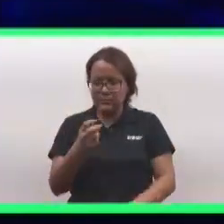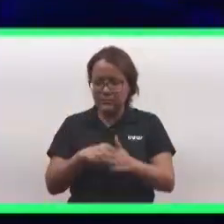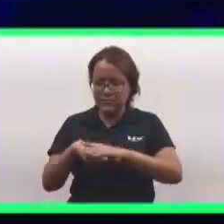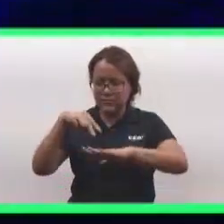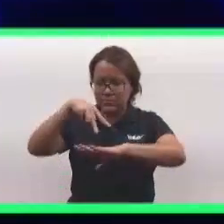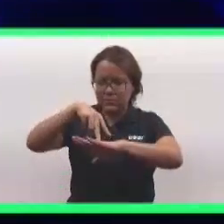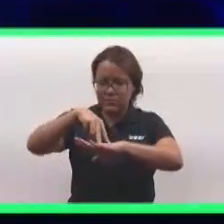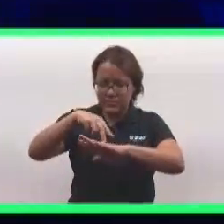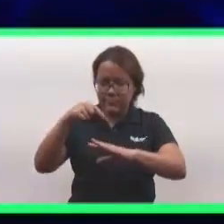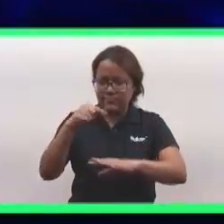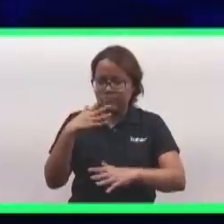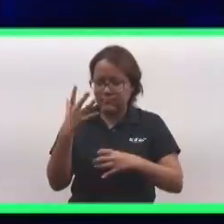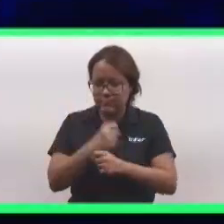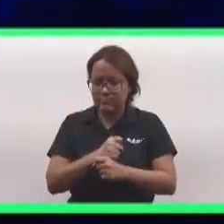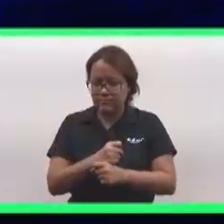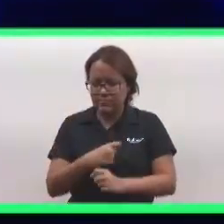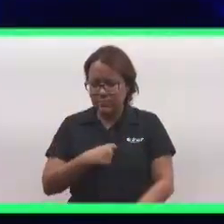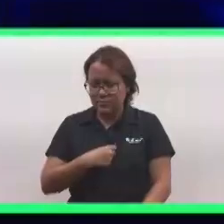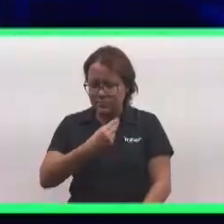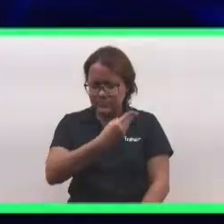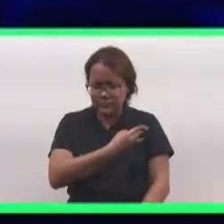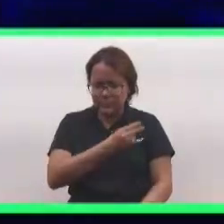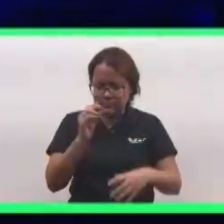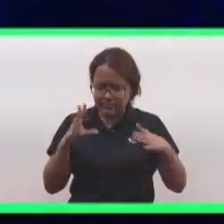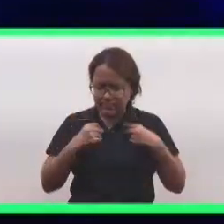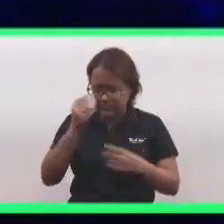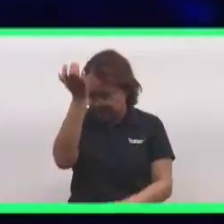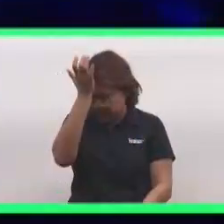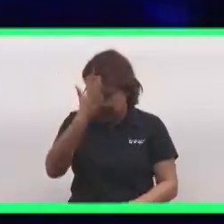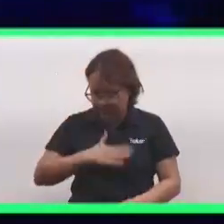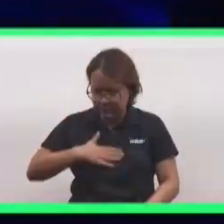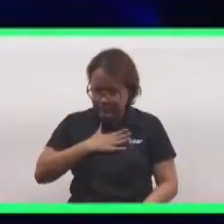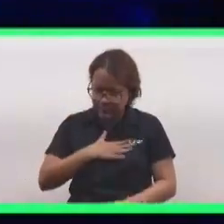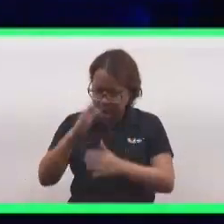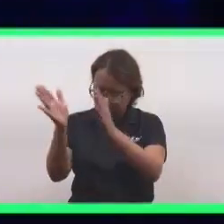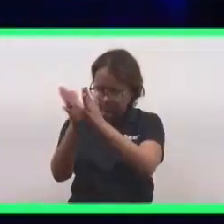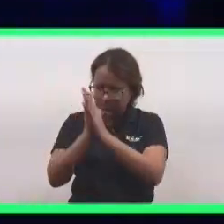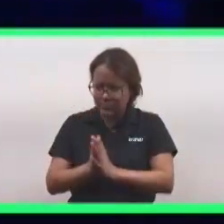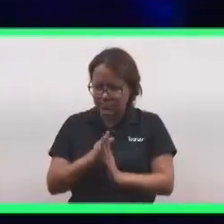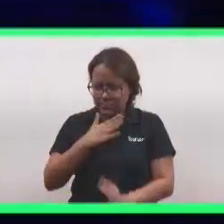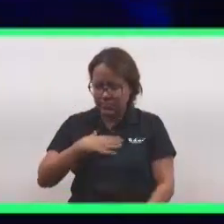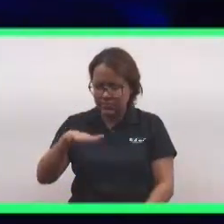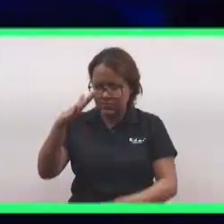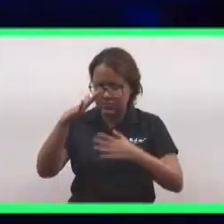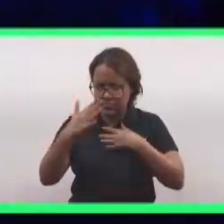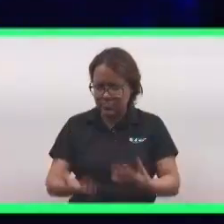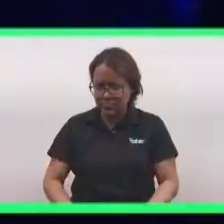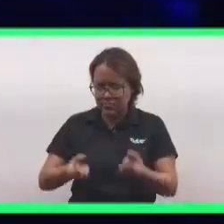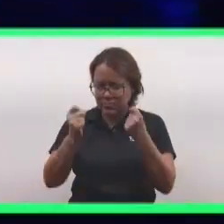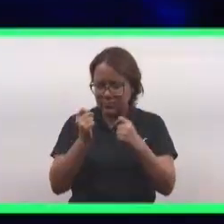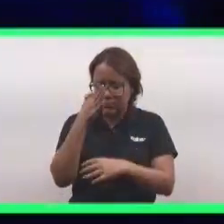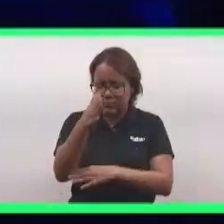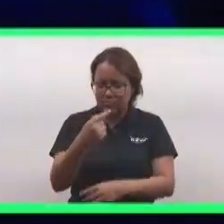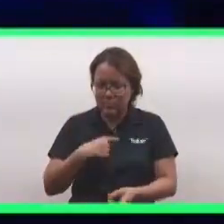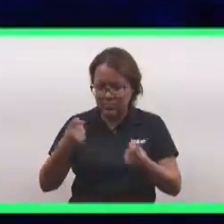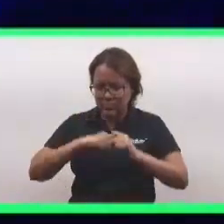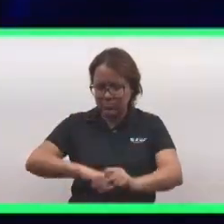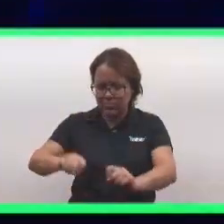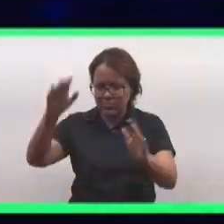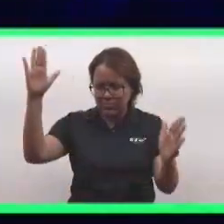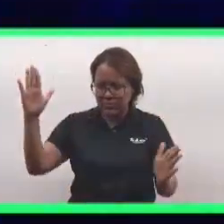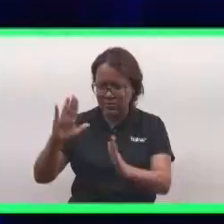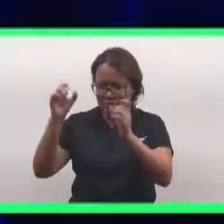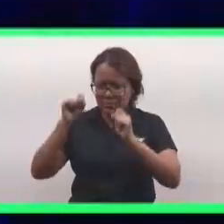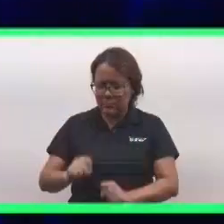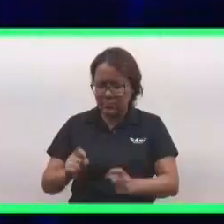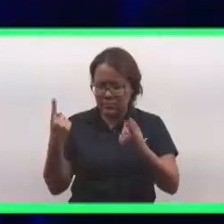tercer día. Me arrepiento, Señor, soy pecador, perdóname. Salva mi alma hoy, para cuando yo muera pueda estar